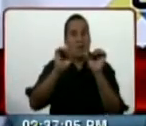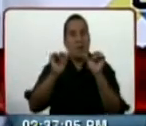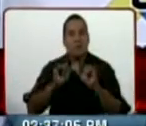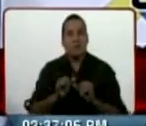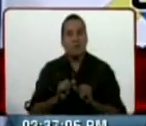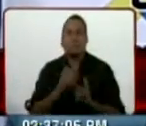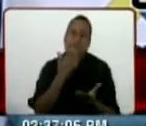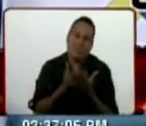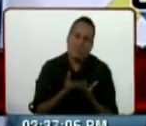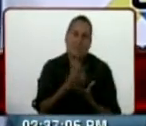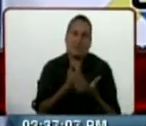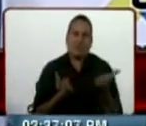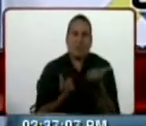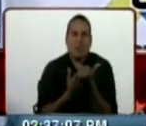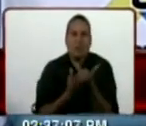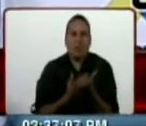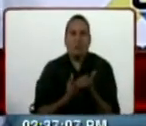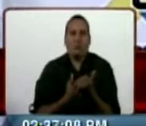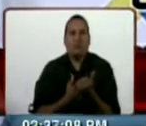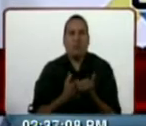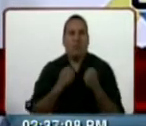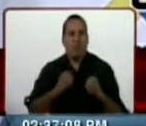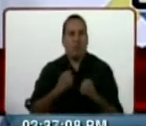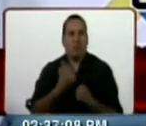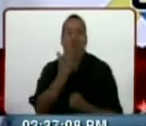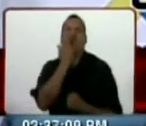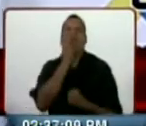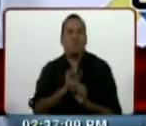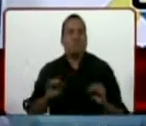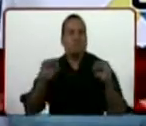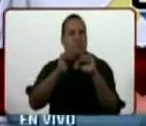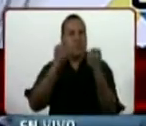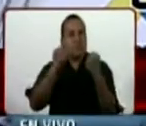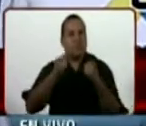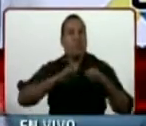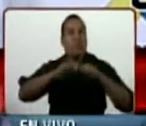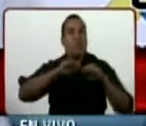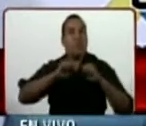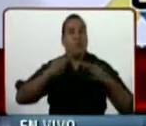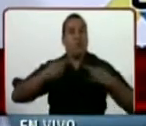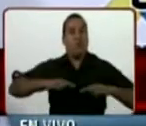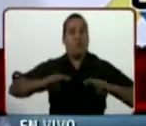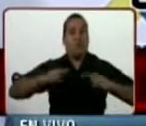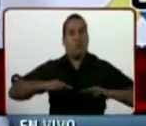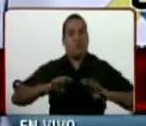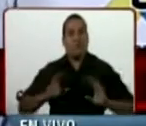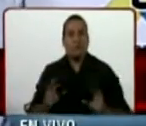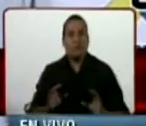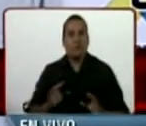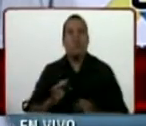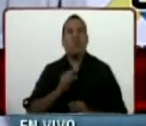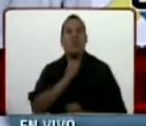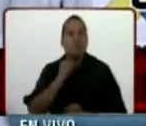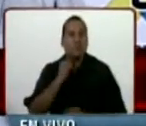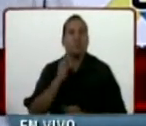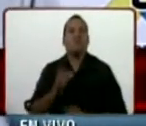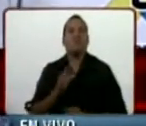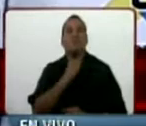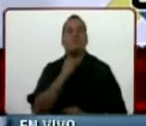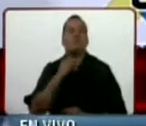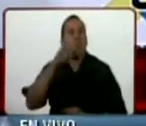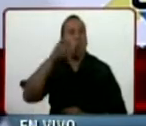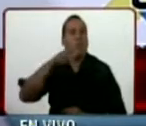movimiento de artistas por su valentía. Han enfrentado la intolerancia. Con los movimientos religiosos, con los sacerdotes, con el cura del